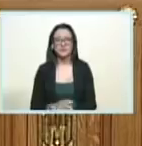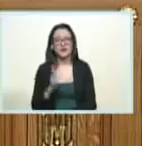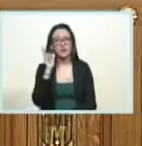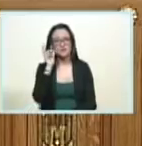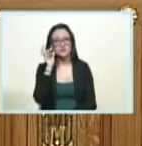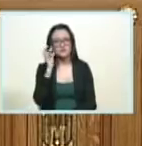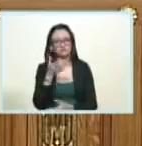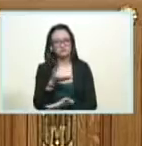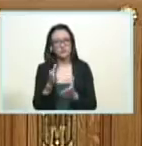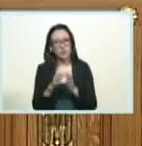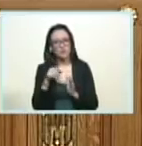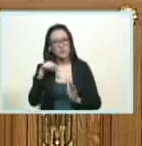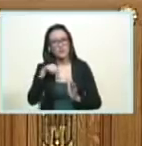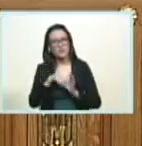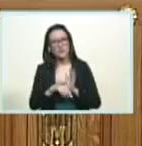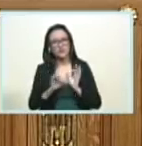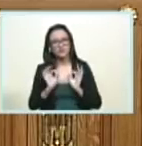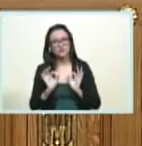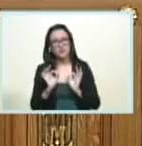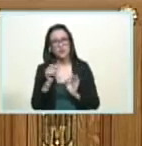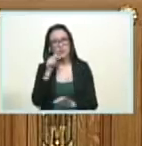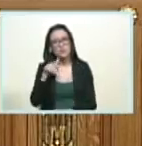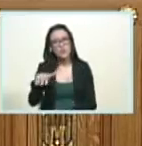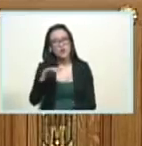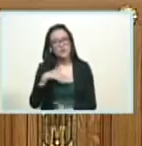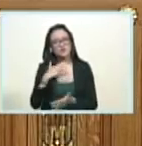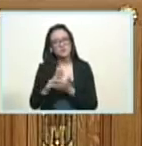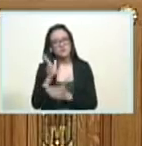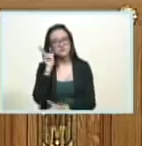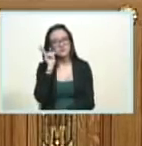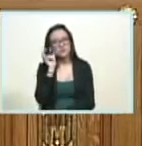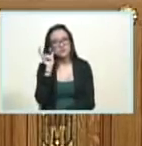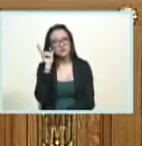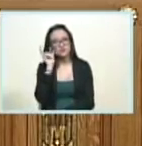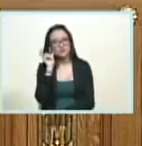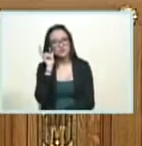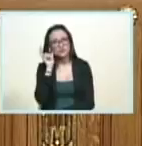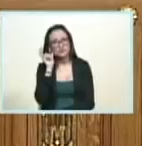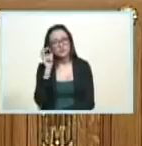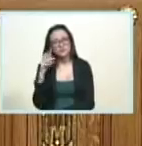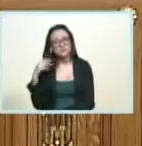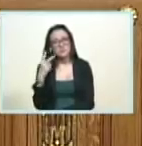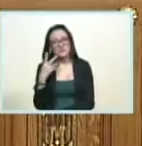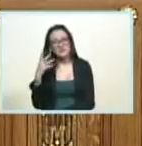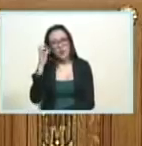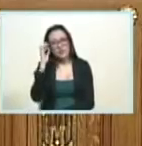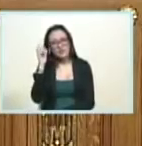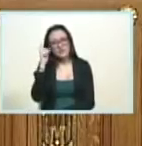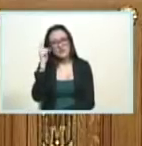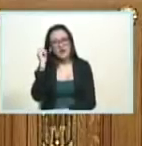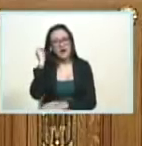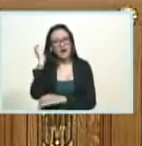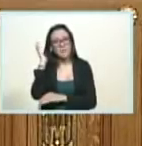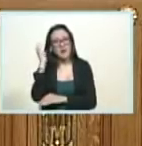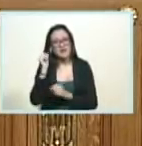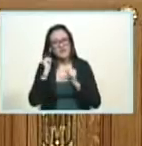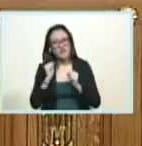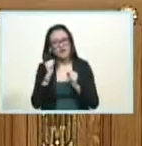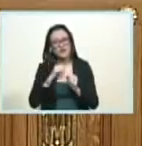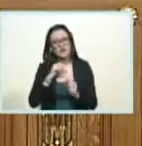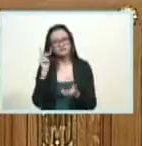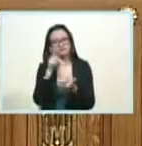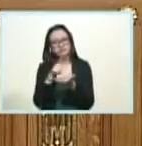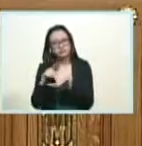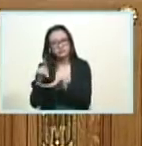Escuchemos profundamente, yo he escuchado profundamente a este pueblo. En estos 25 días de campaña intensa que recorrí el